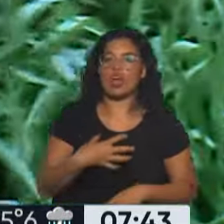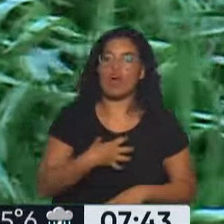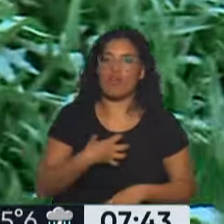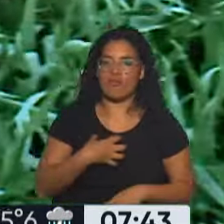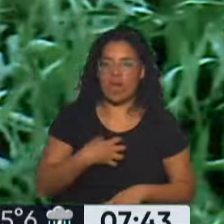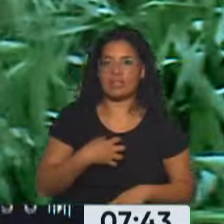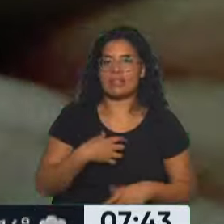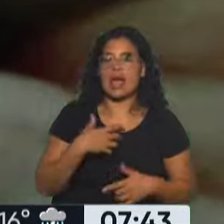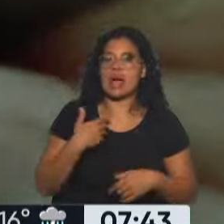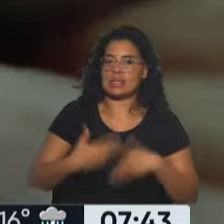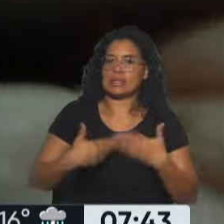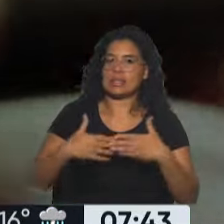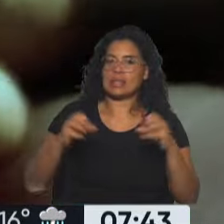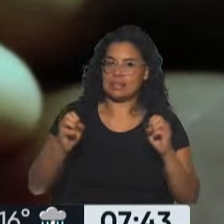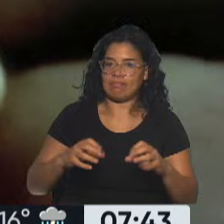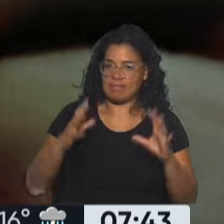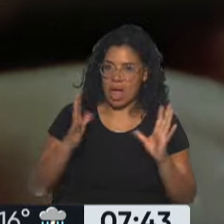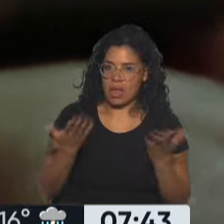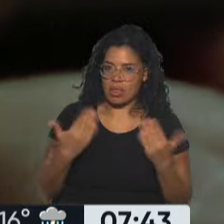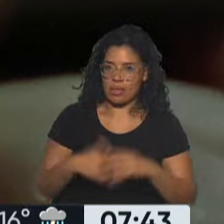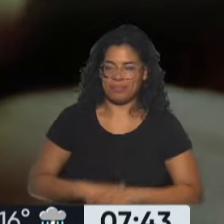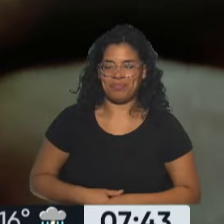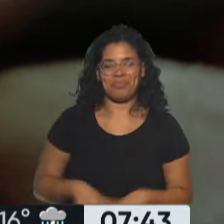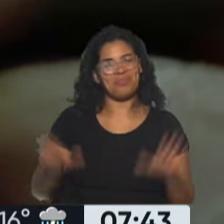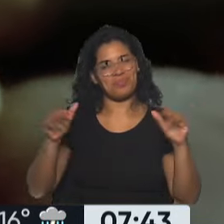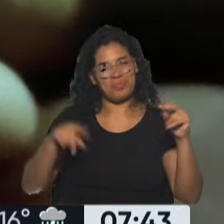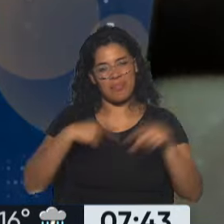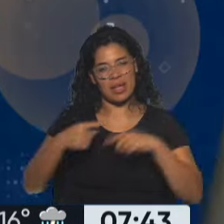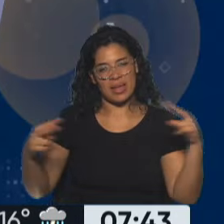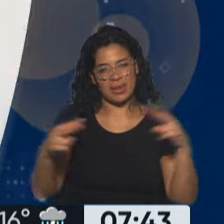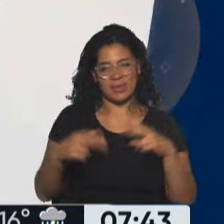en los pronósticos saludos de tren kelaen nos vemos mañana